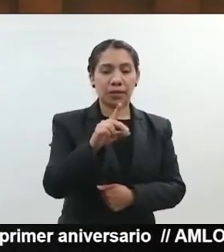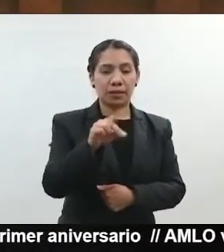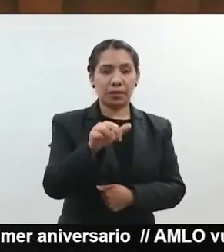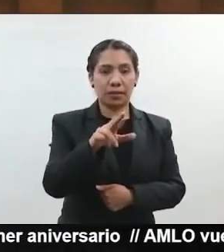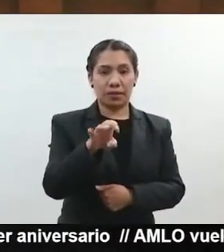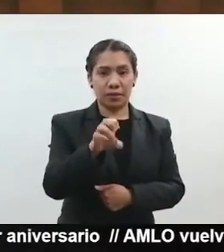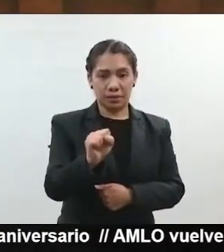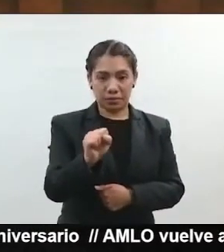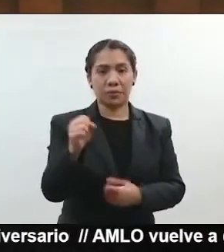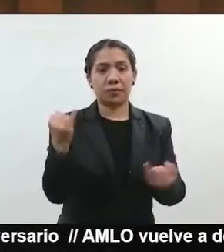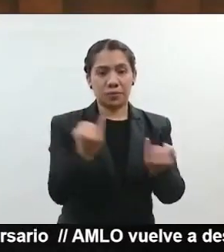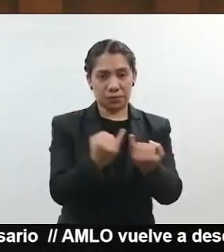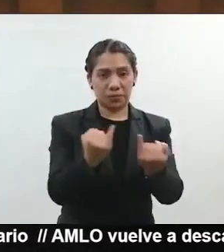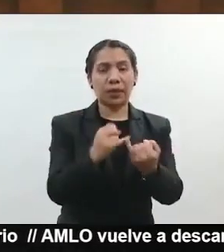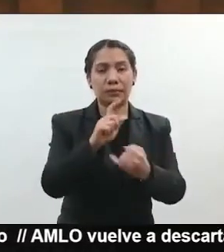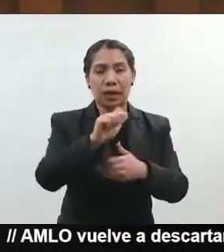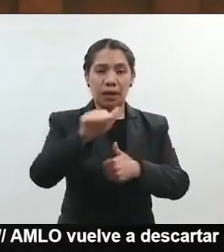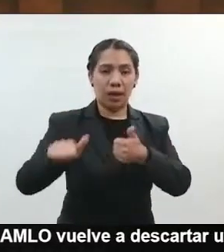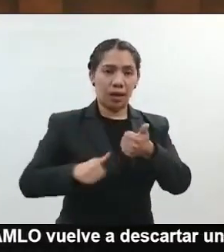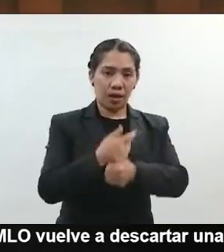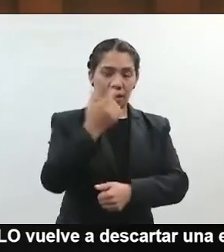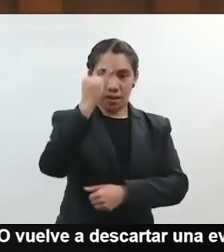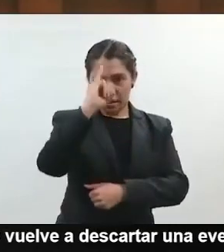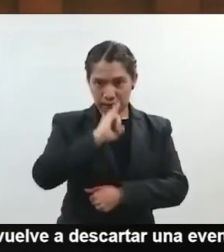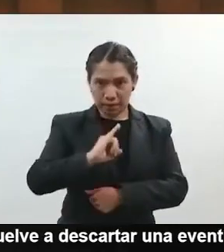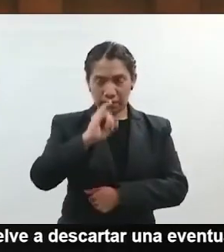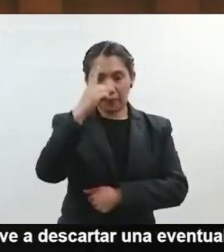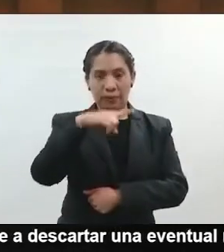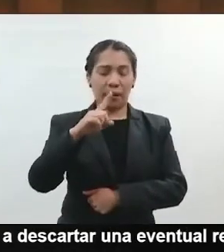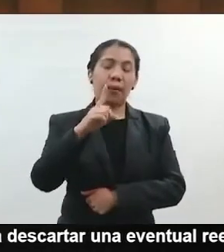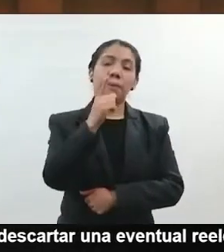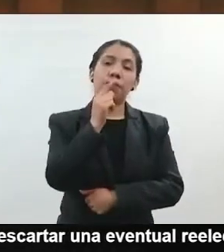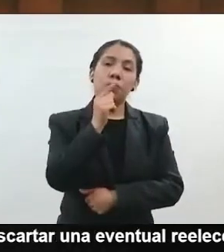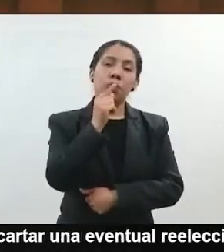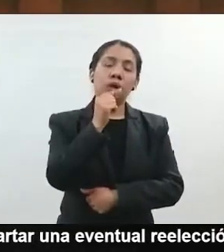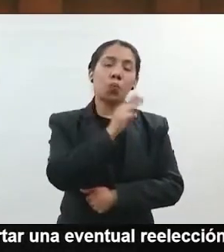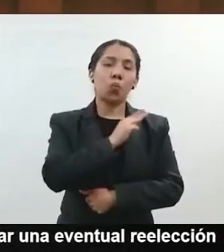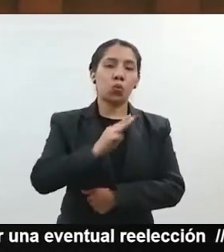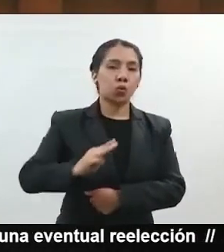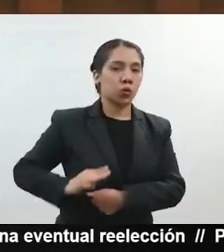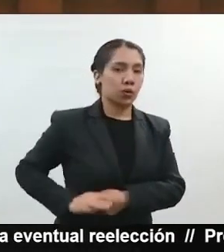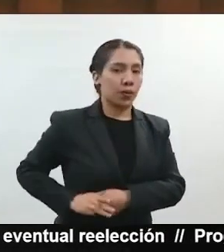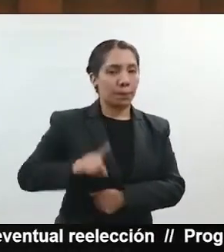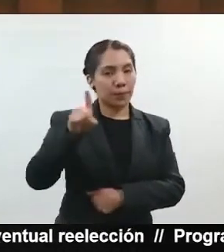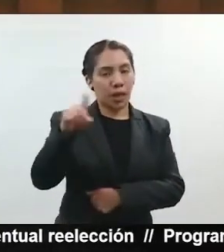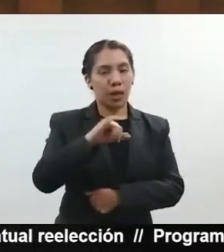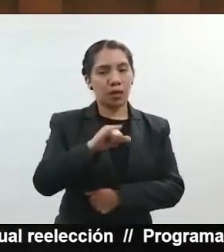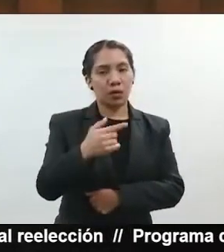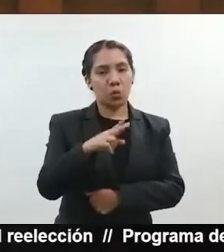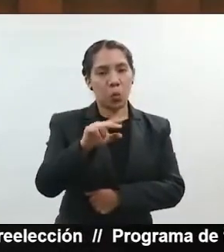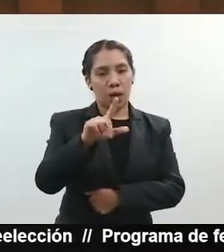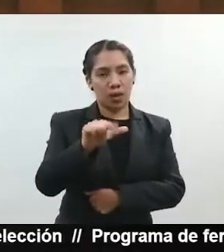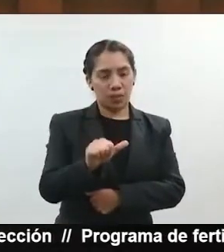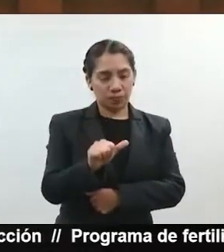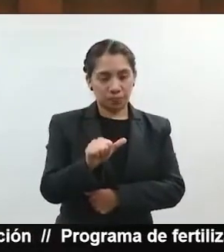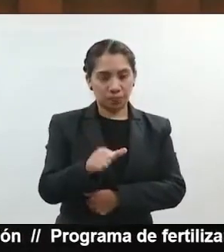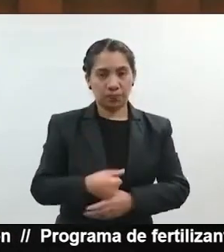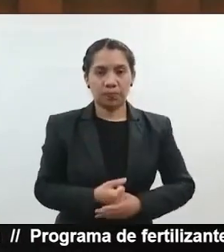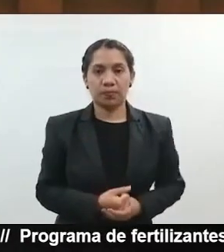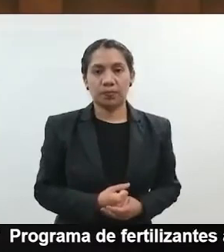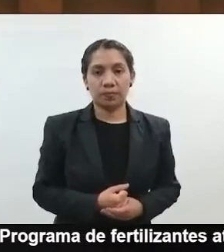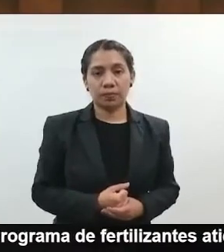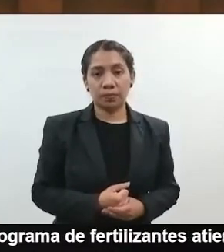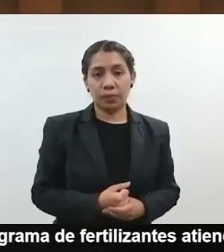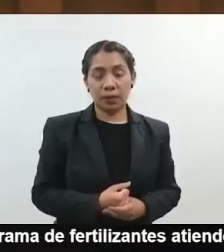el subjefe de la Policía Municipal de Iguala. En